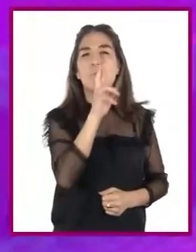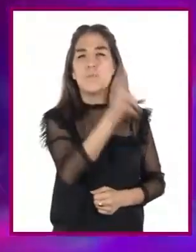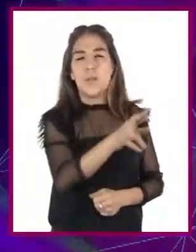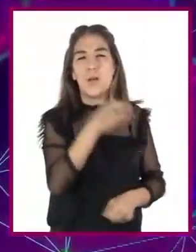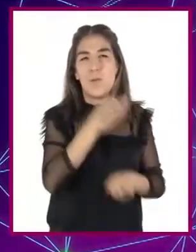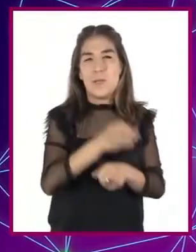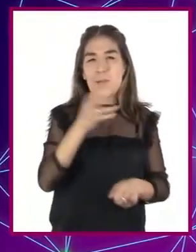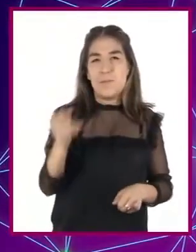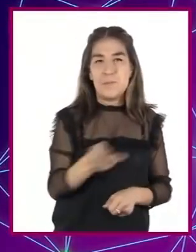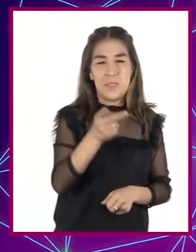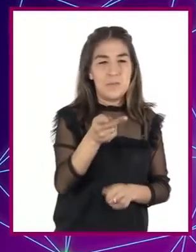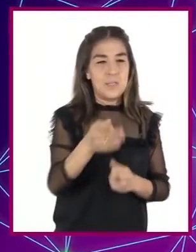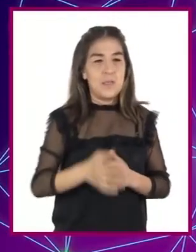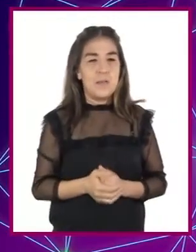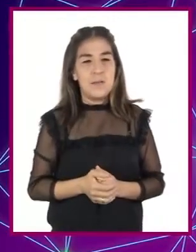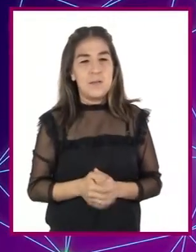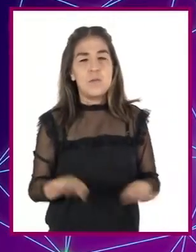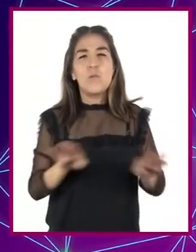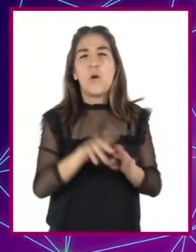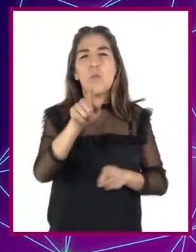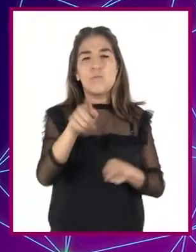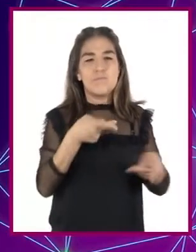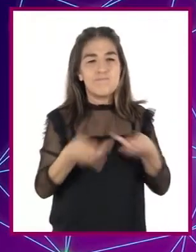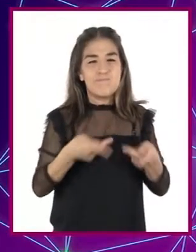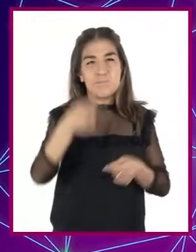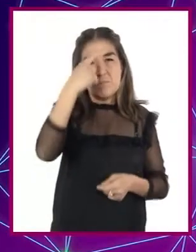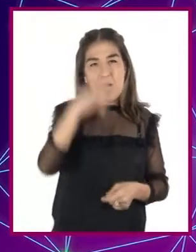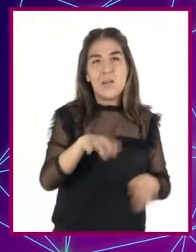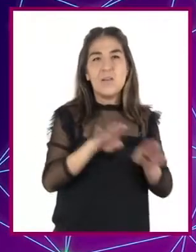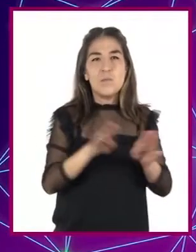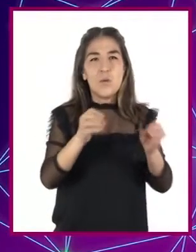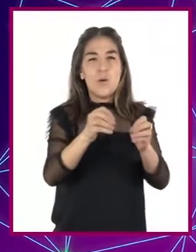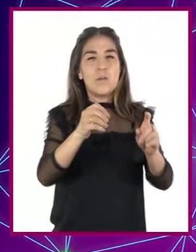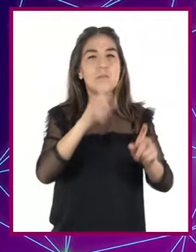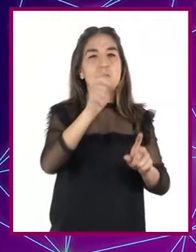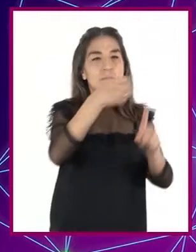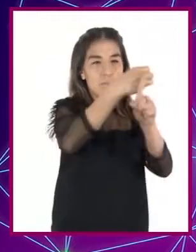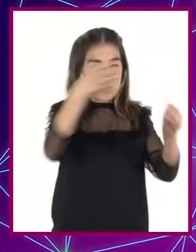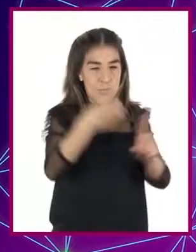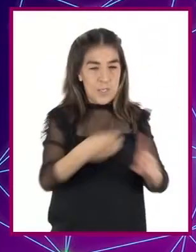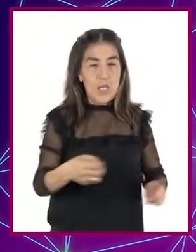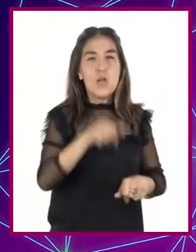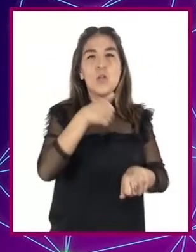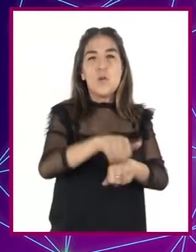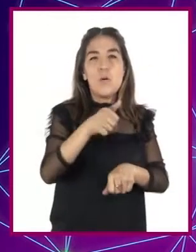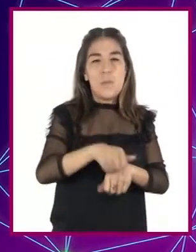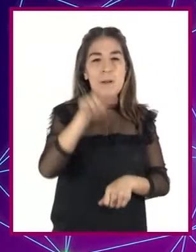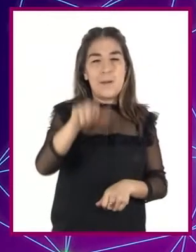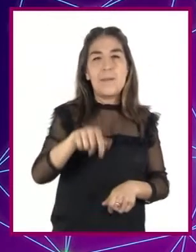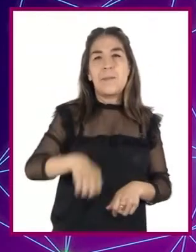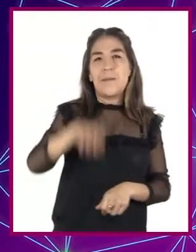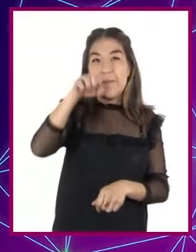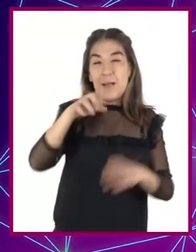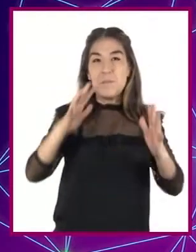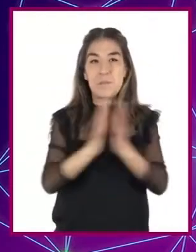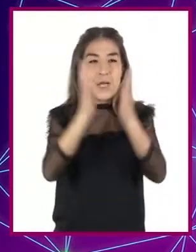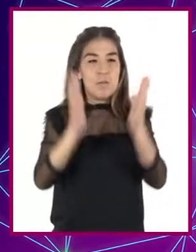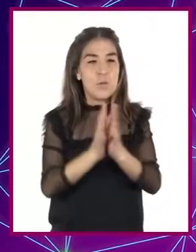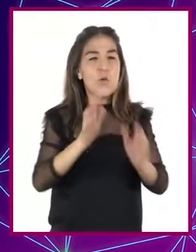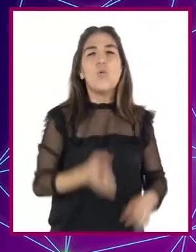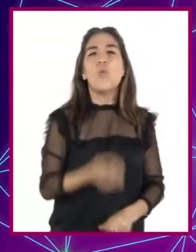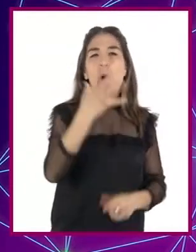siguientes preguntas. ¿Cómo organizarían las edades de los participantes? ¿Cuántos son los participantes más